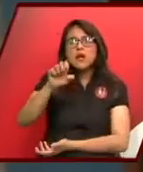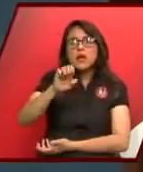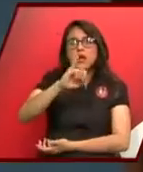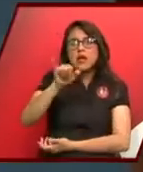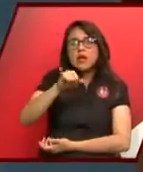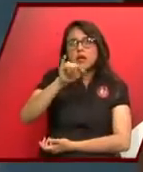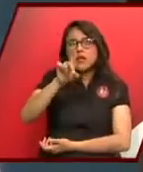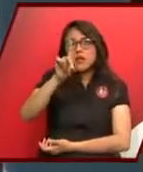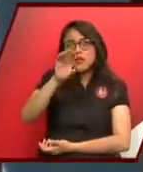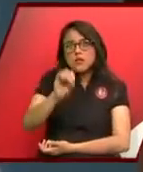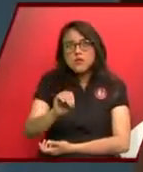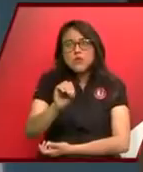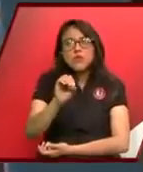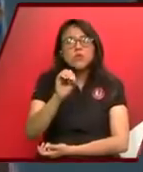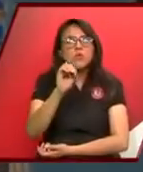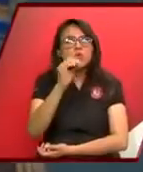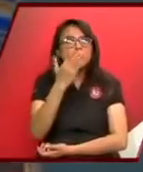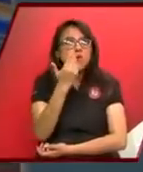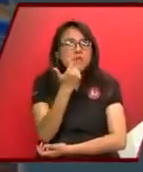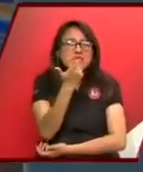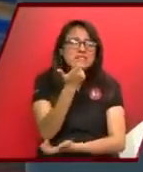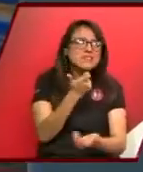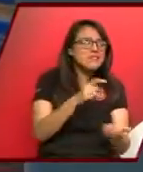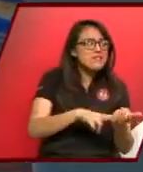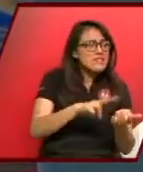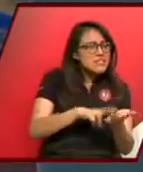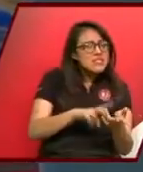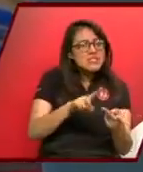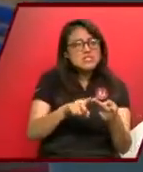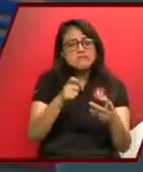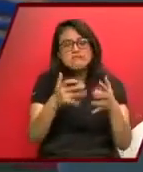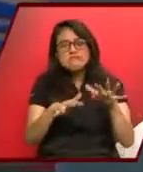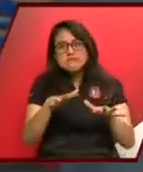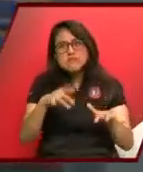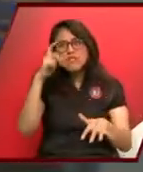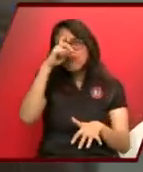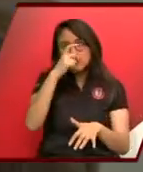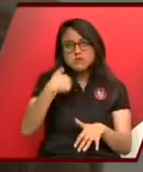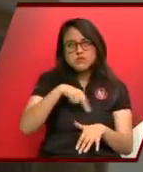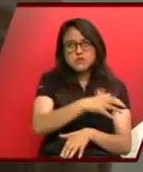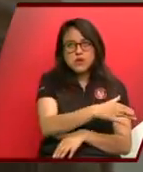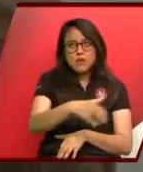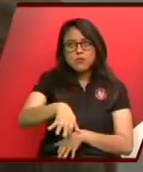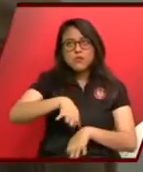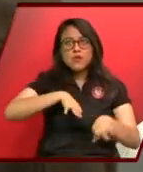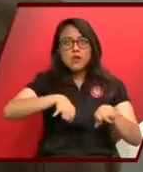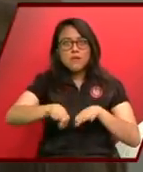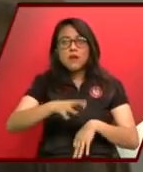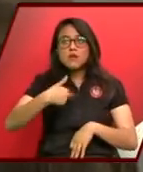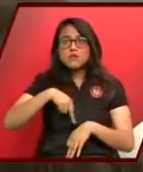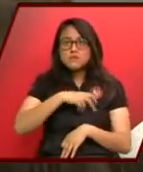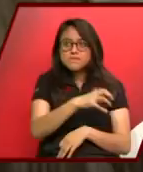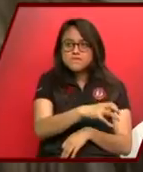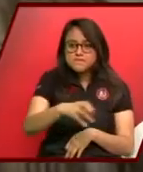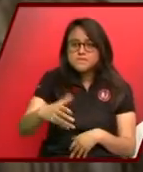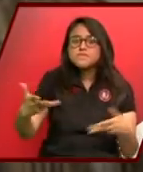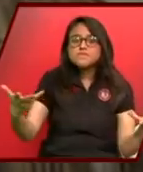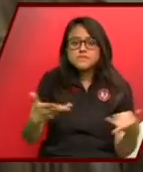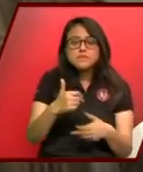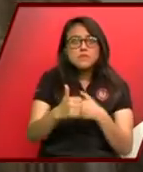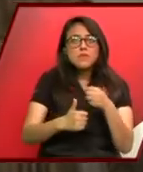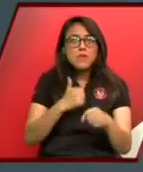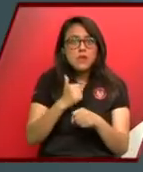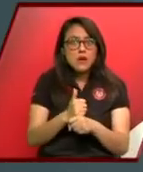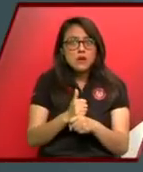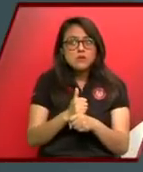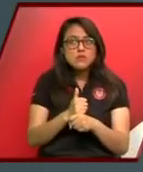es constante los sueldos, no hay sueldos. Aquí trabajamos el campo y de lo que nosotros producimos al año en el